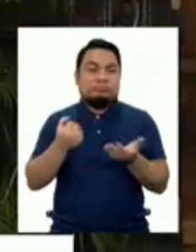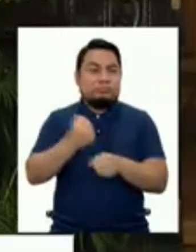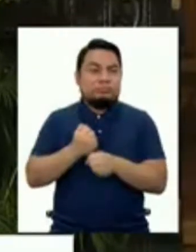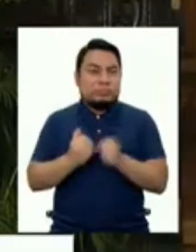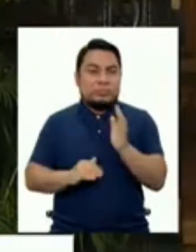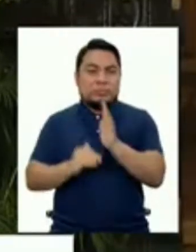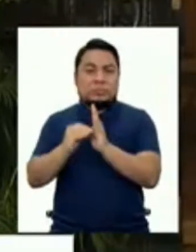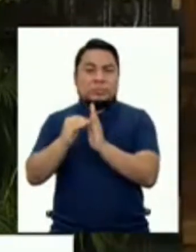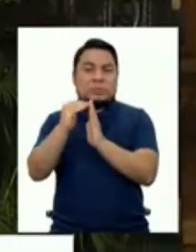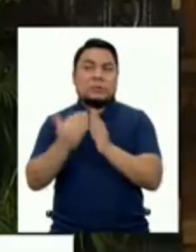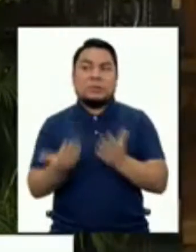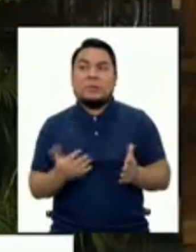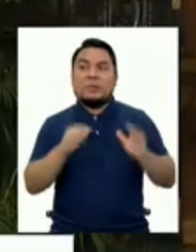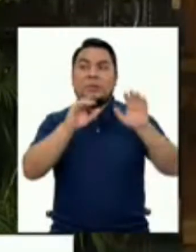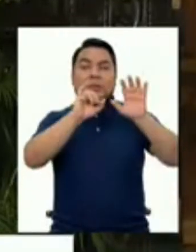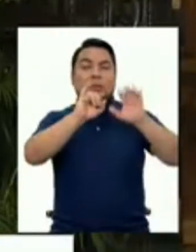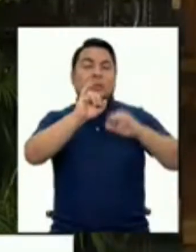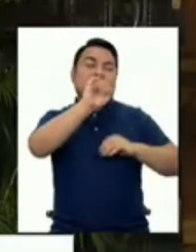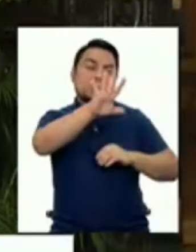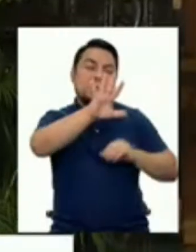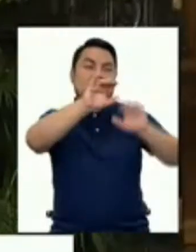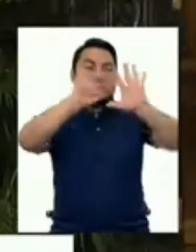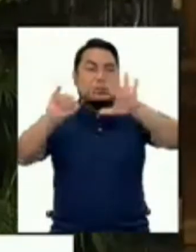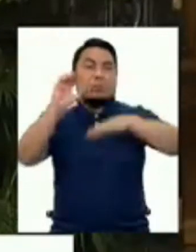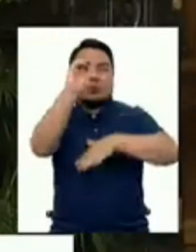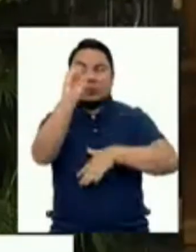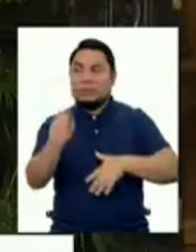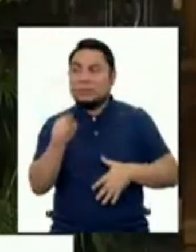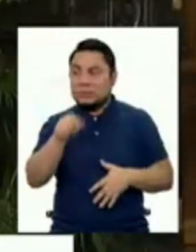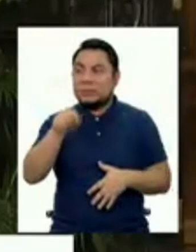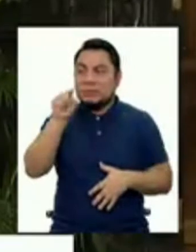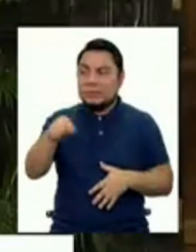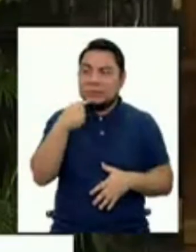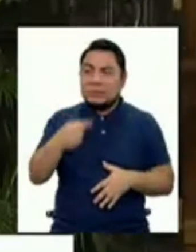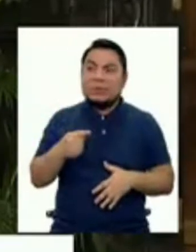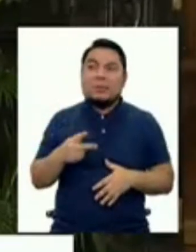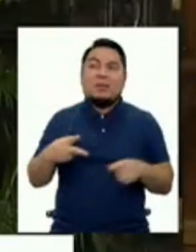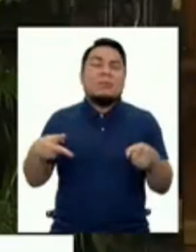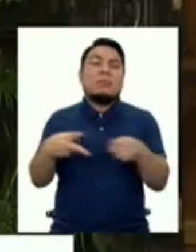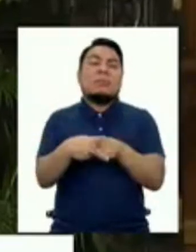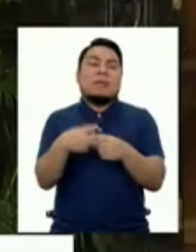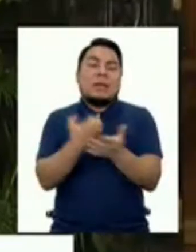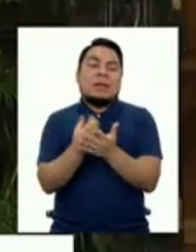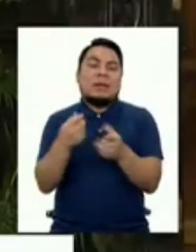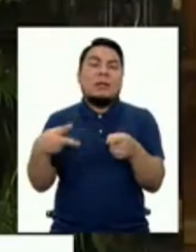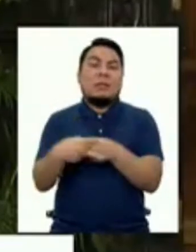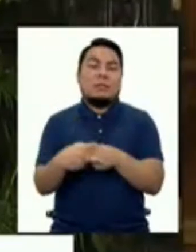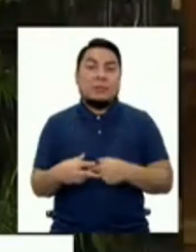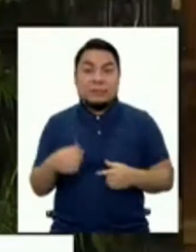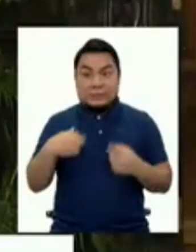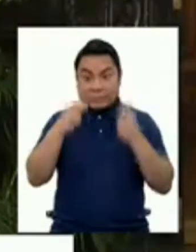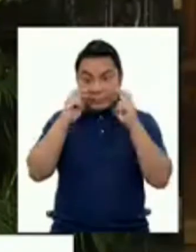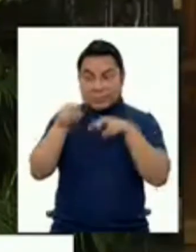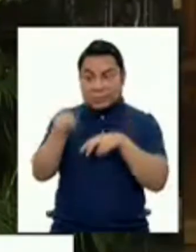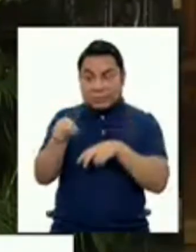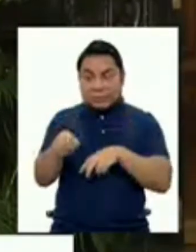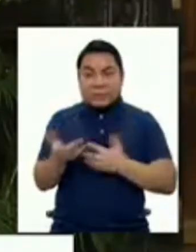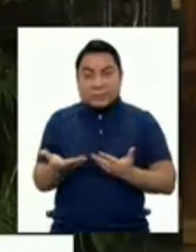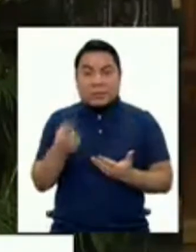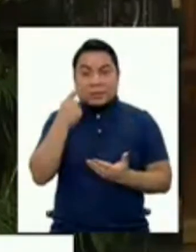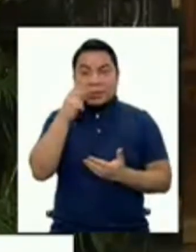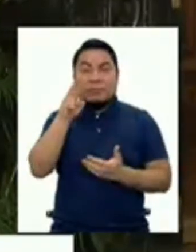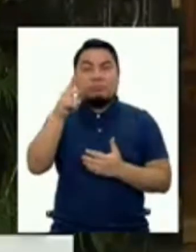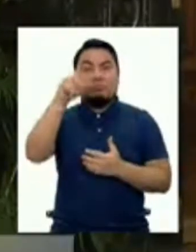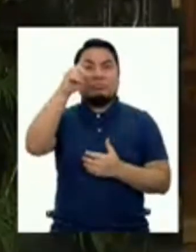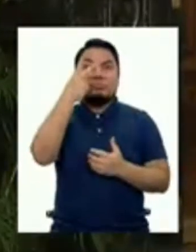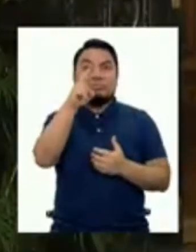Había un 56% que estaba parada la economía. Y eso se ha notado en las cifras que hemos